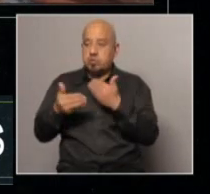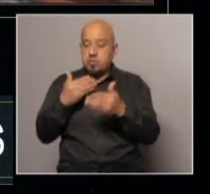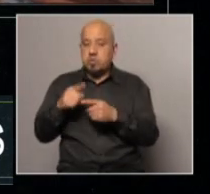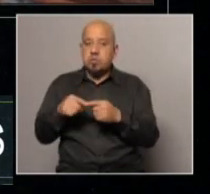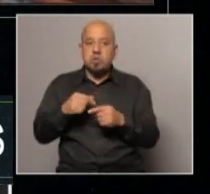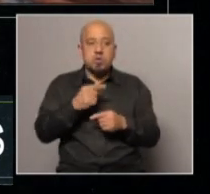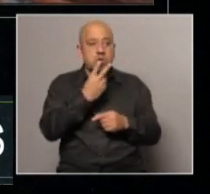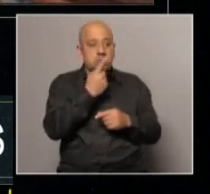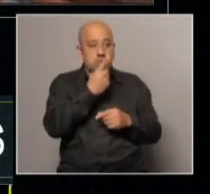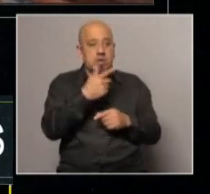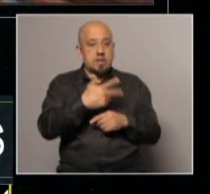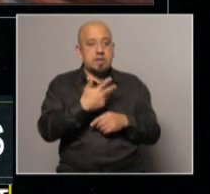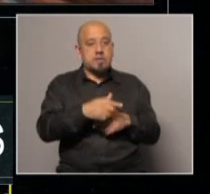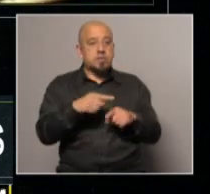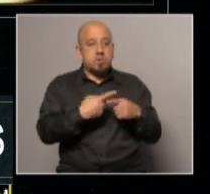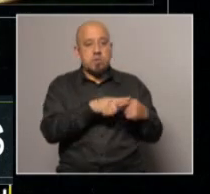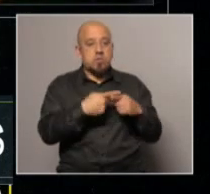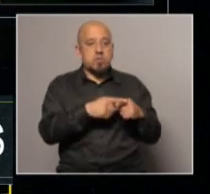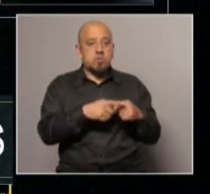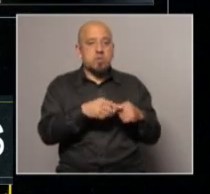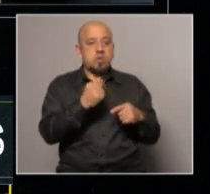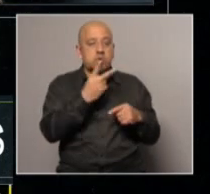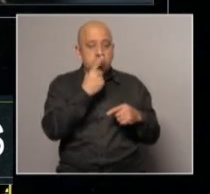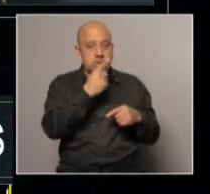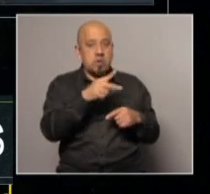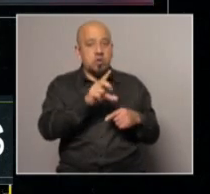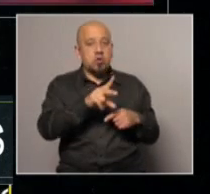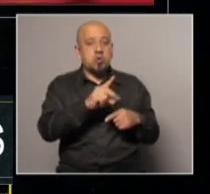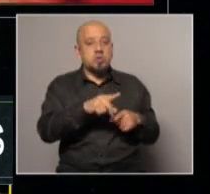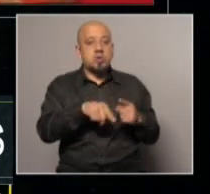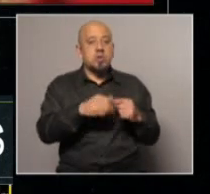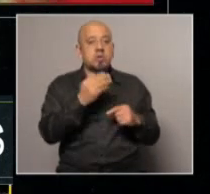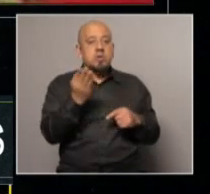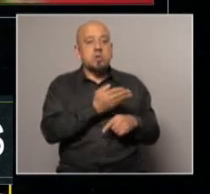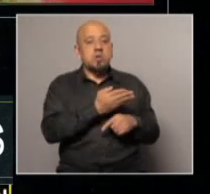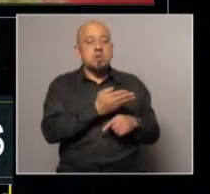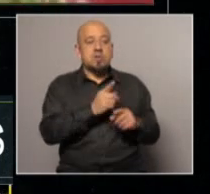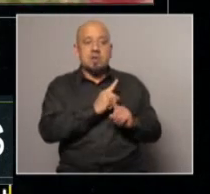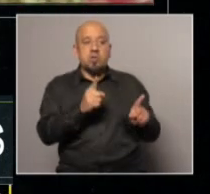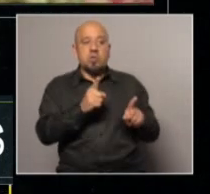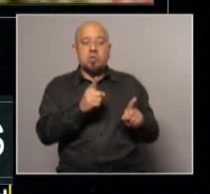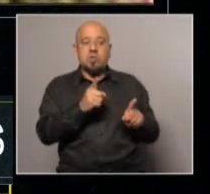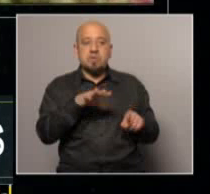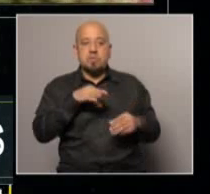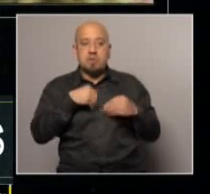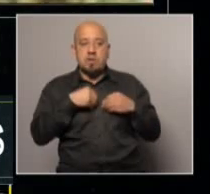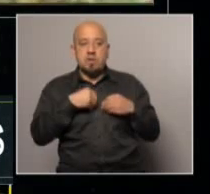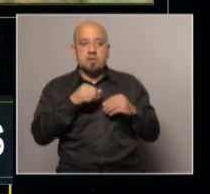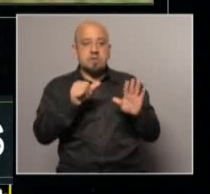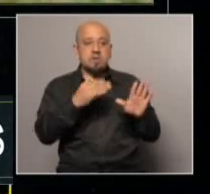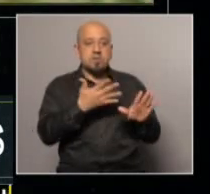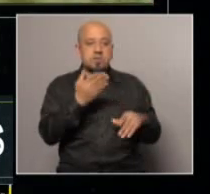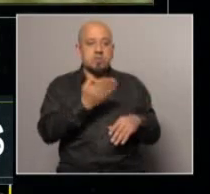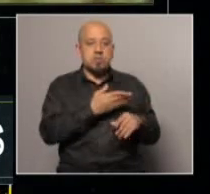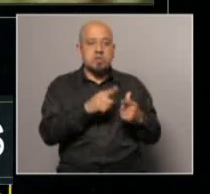en 2013, cuando estuvo la discusión más fuerte, 2012, el porcentaje de desaprobación estaba en un 65%. Tenemos